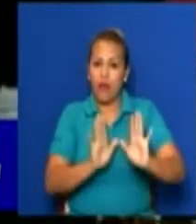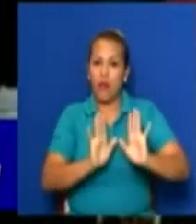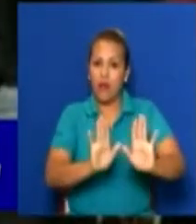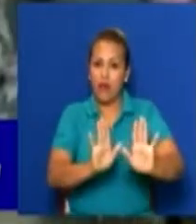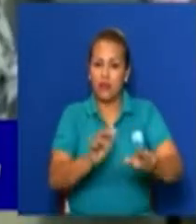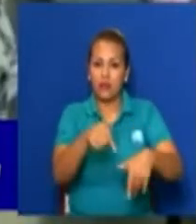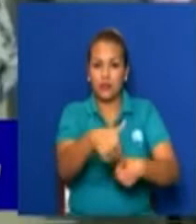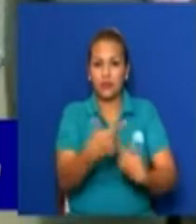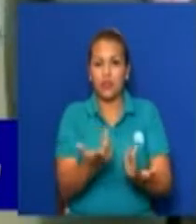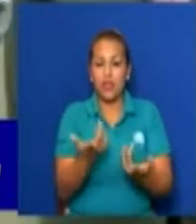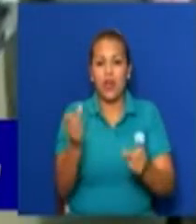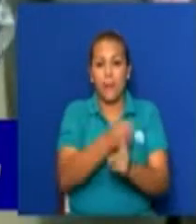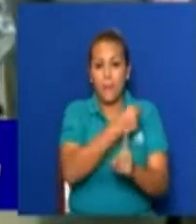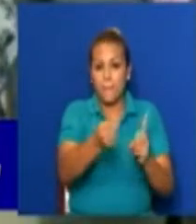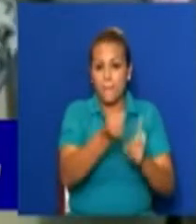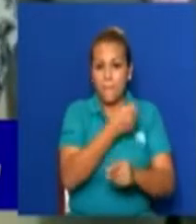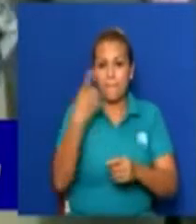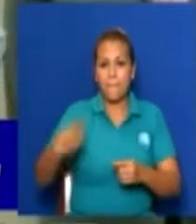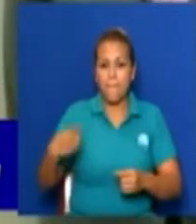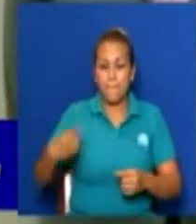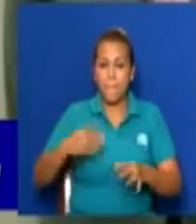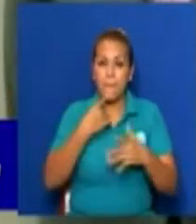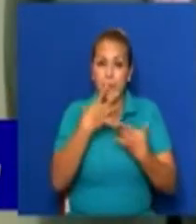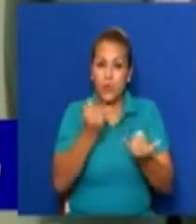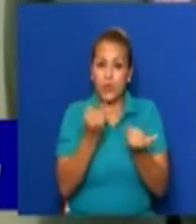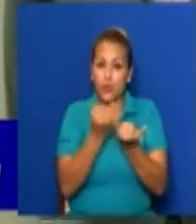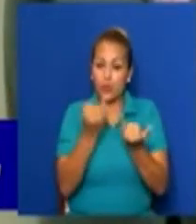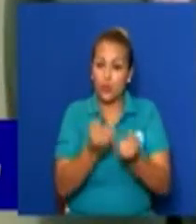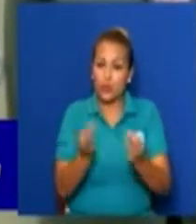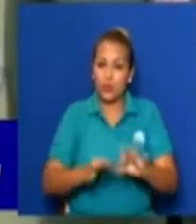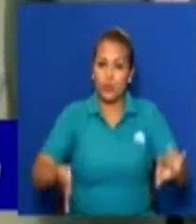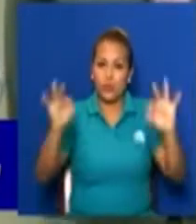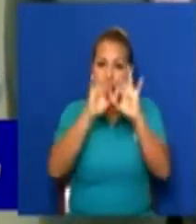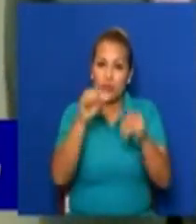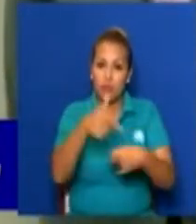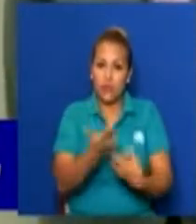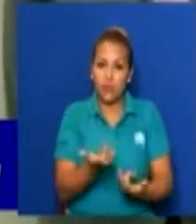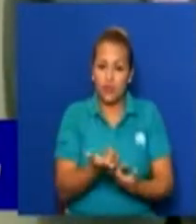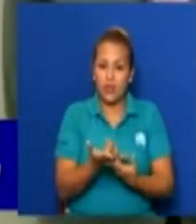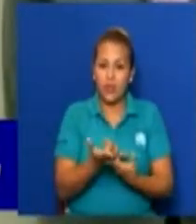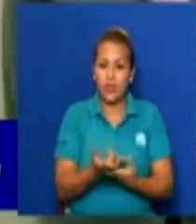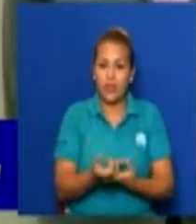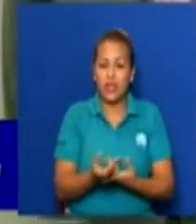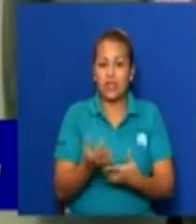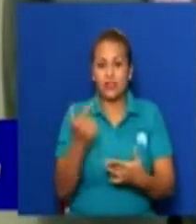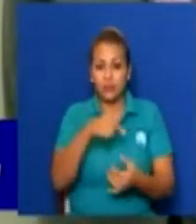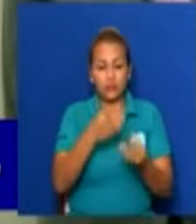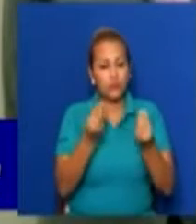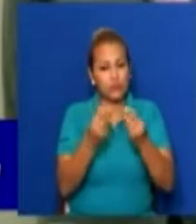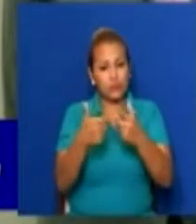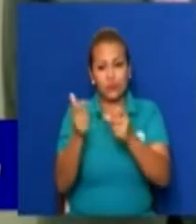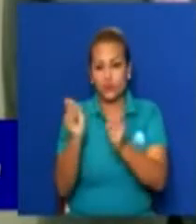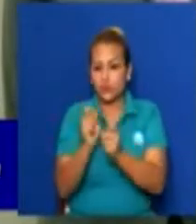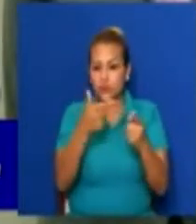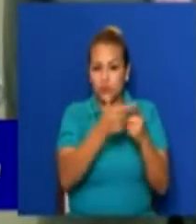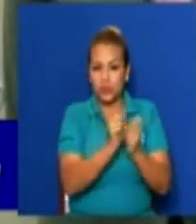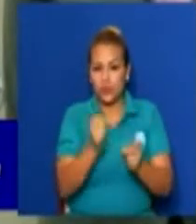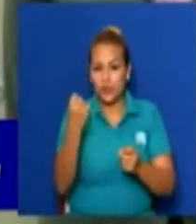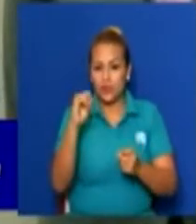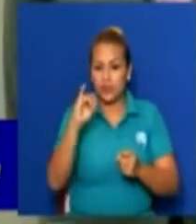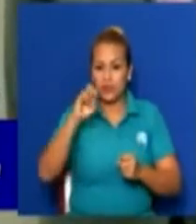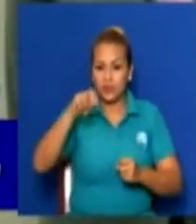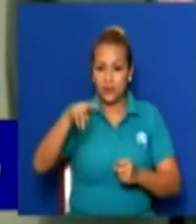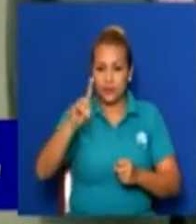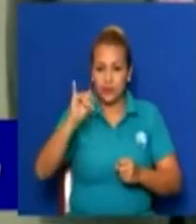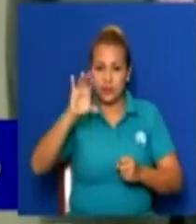de derechos, una vez que no estemos la sociedad civil, una vez que no esté el sindicato, son los trabajadores. Y es por eso que también tenemos que